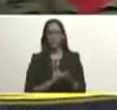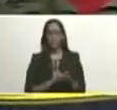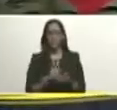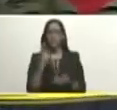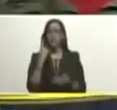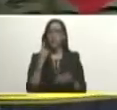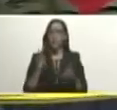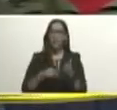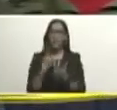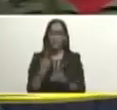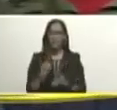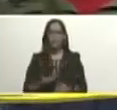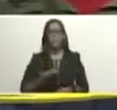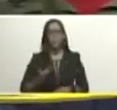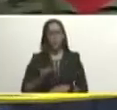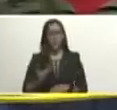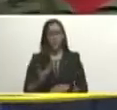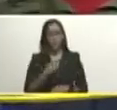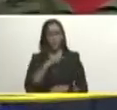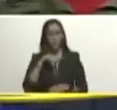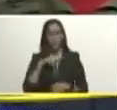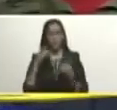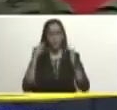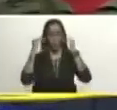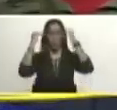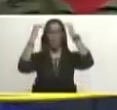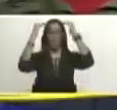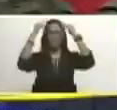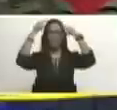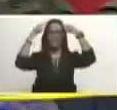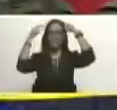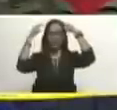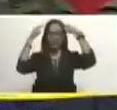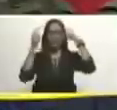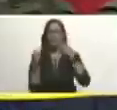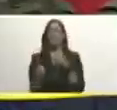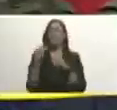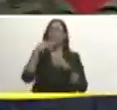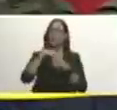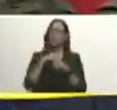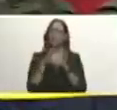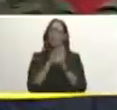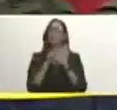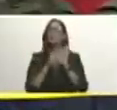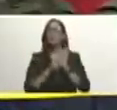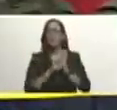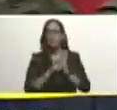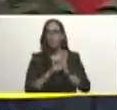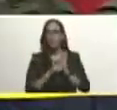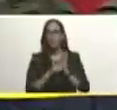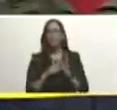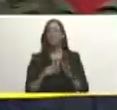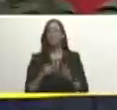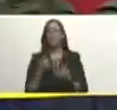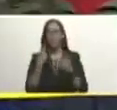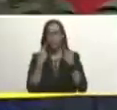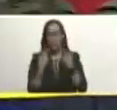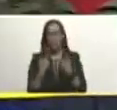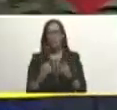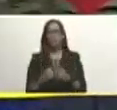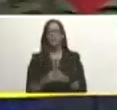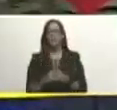veces fundamentales es cuando nuestro comandante Hugo Chávez la incluyó en la Constitución y luego cuando le dio